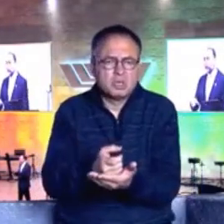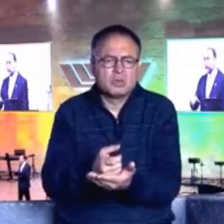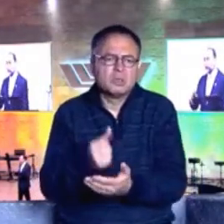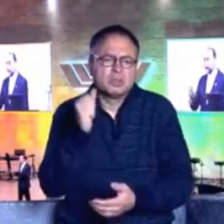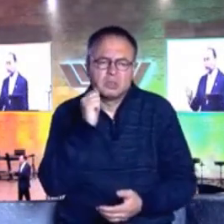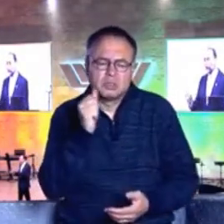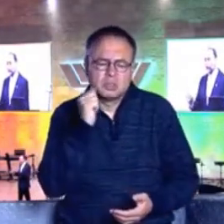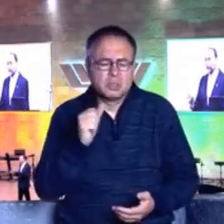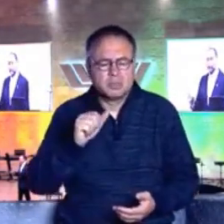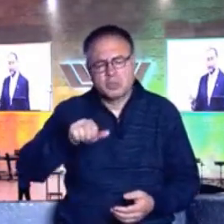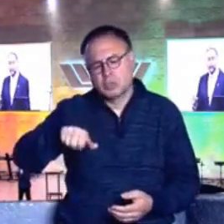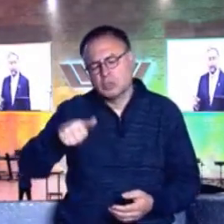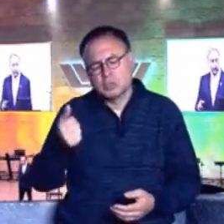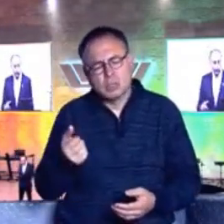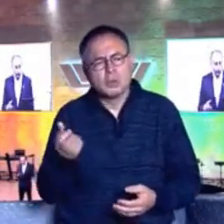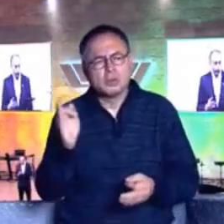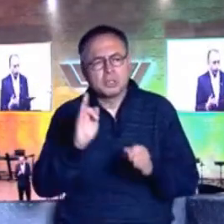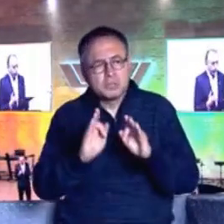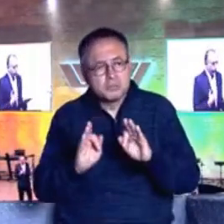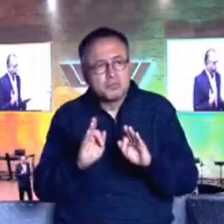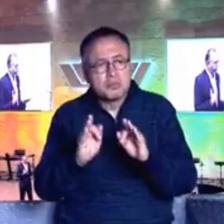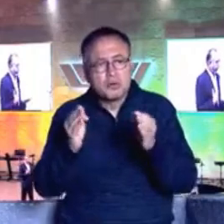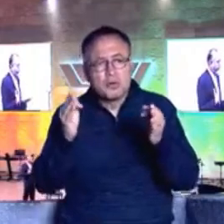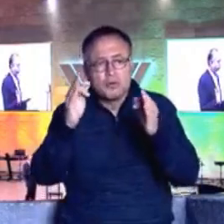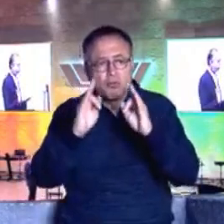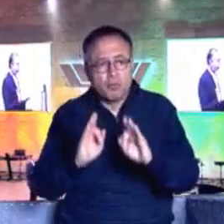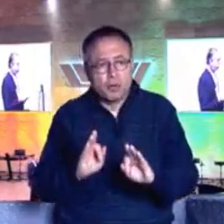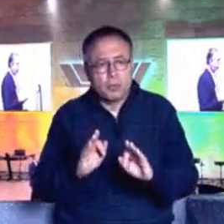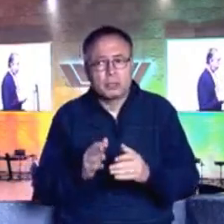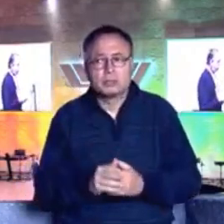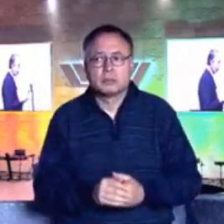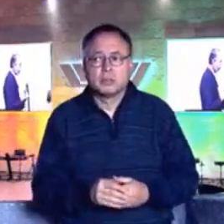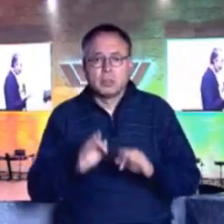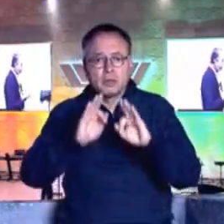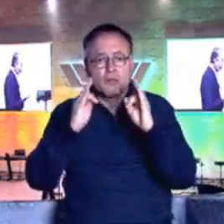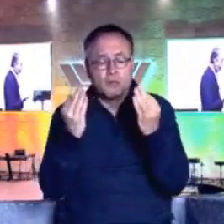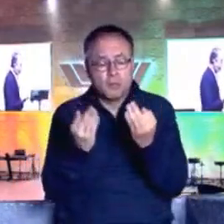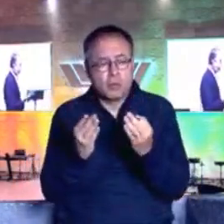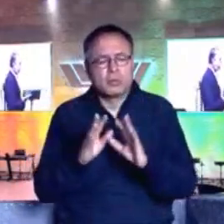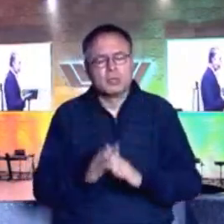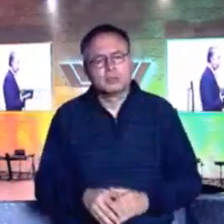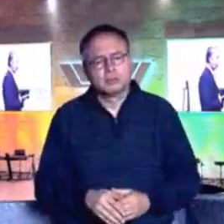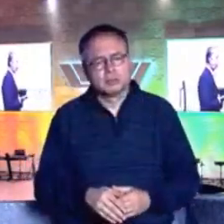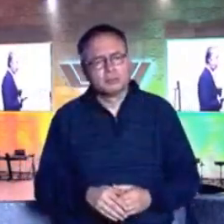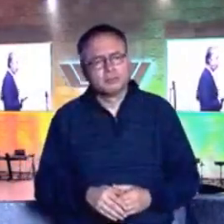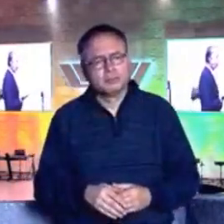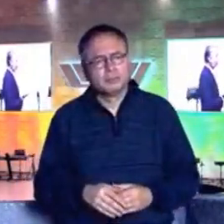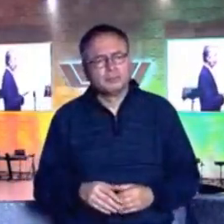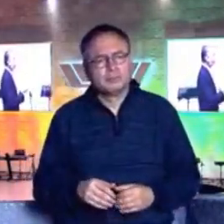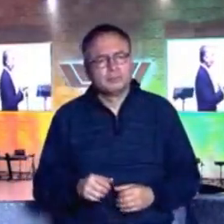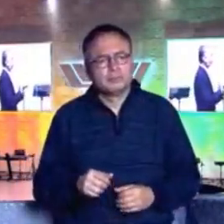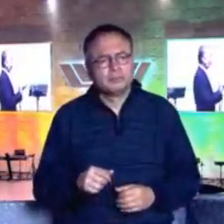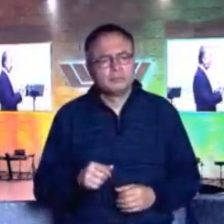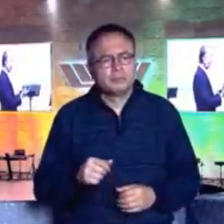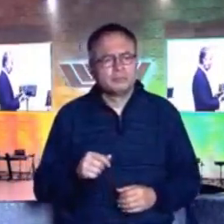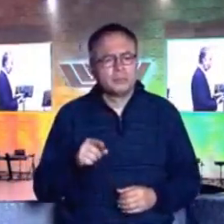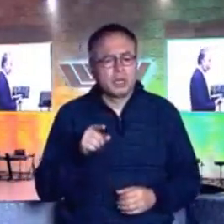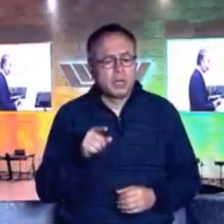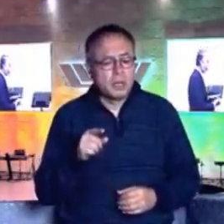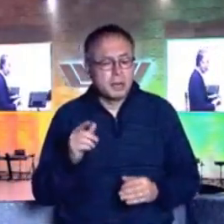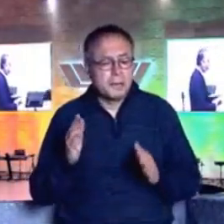otras formas Dios muchas veces simplemente quiere sorprendernos